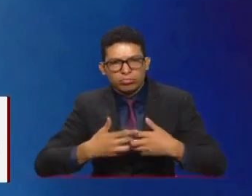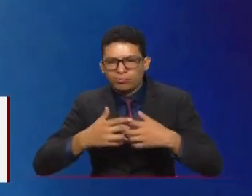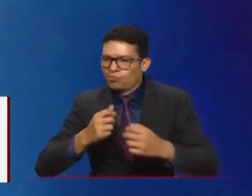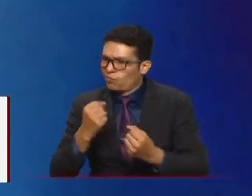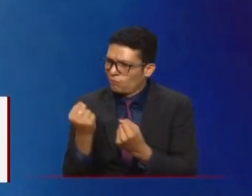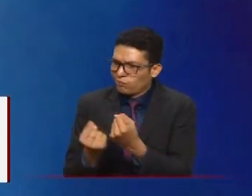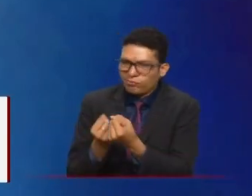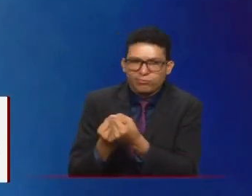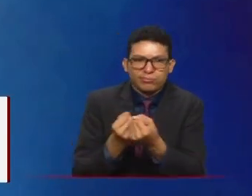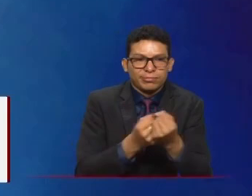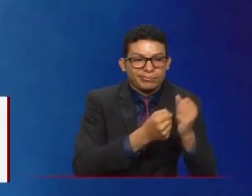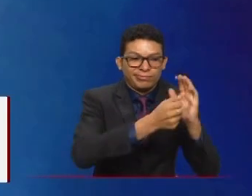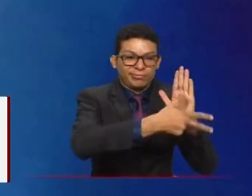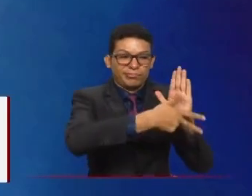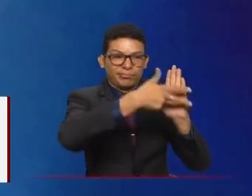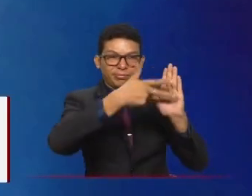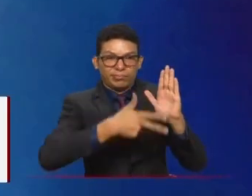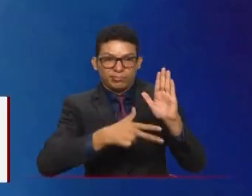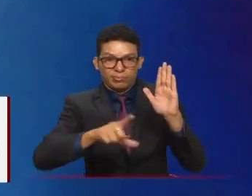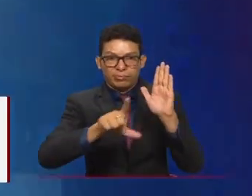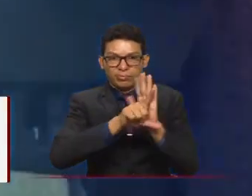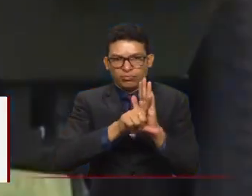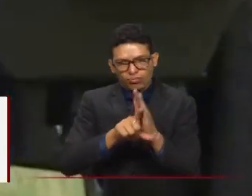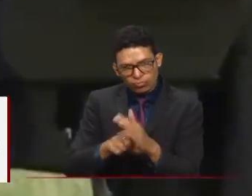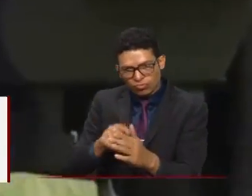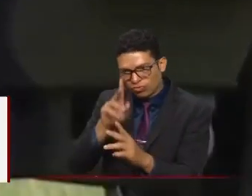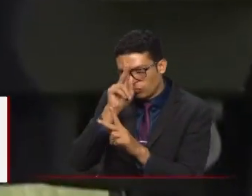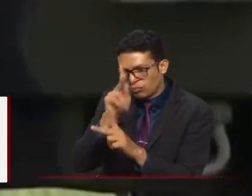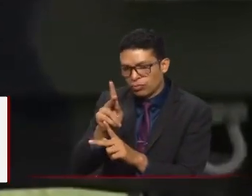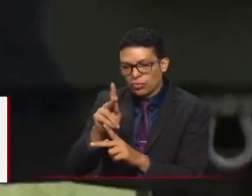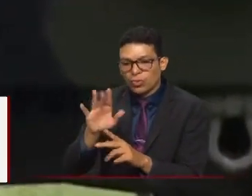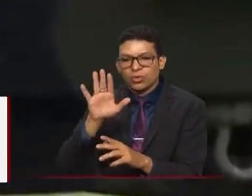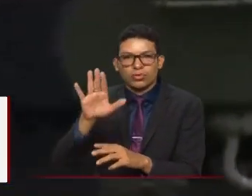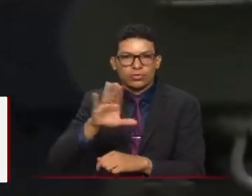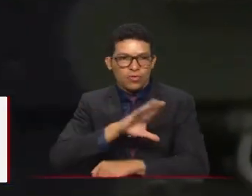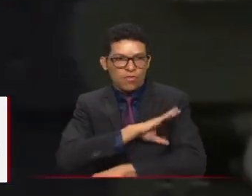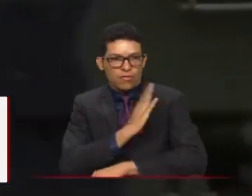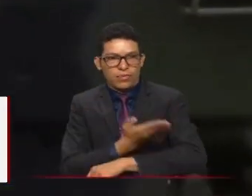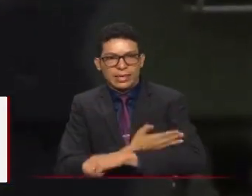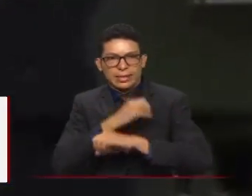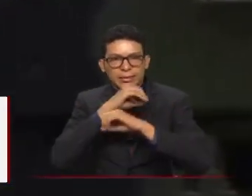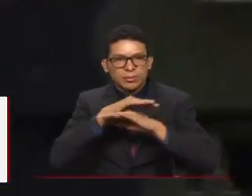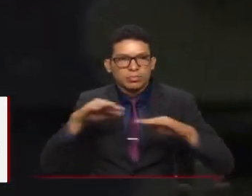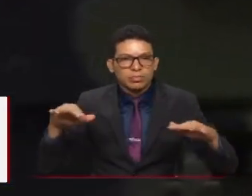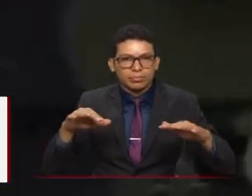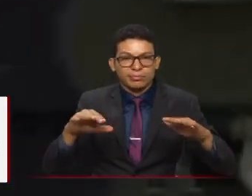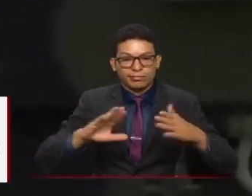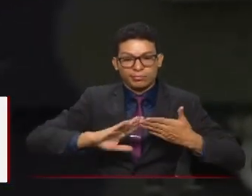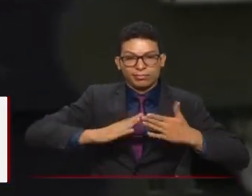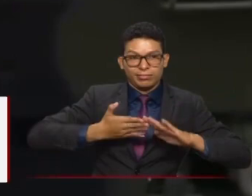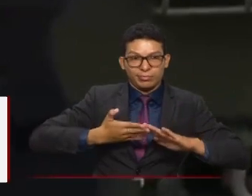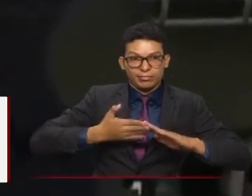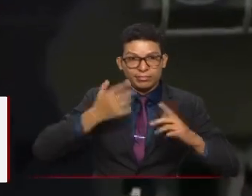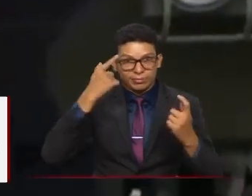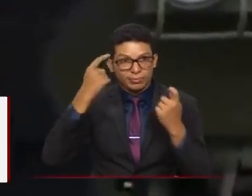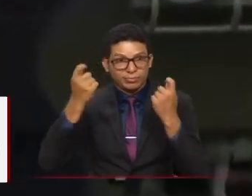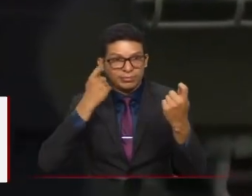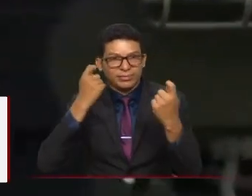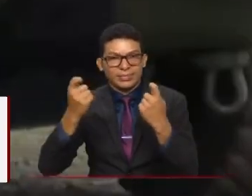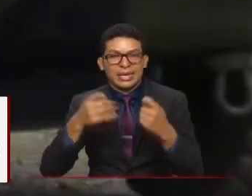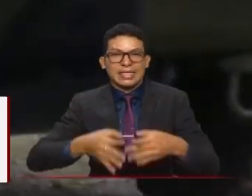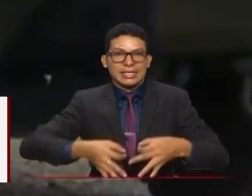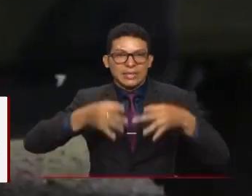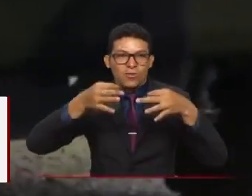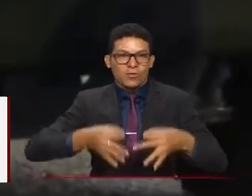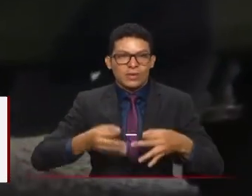marco de la Constitución y la ley a la fuerza pública a las comunidades eh a las estrategias de seguridad integral